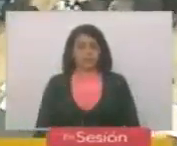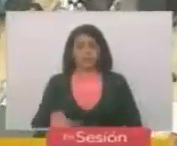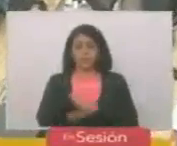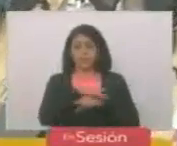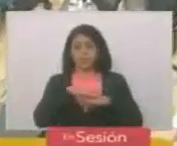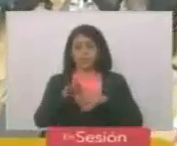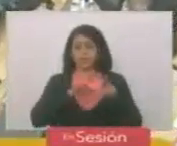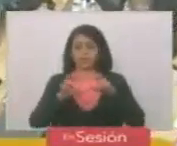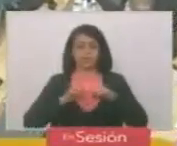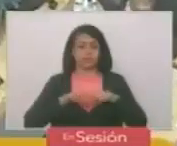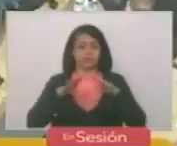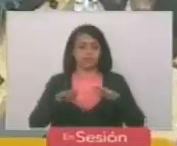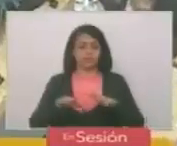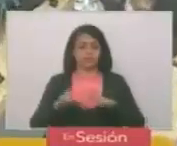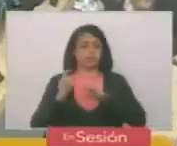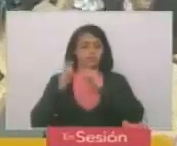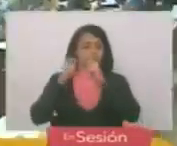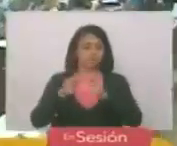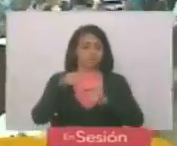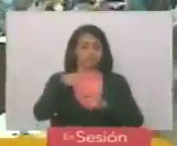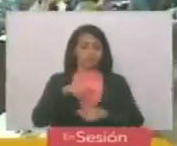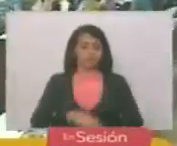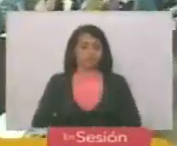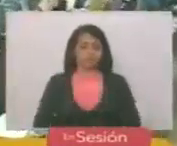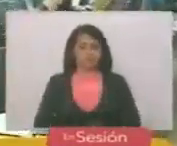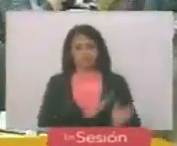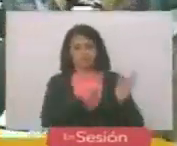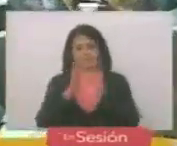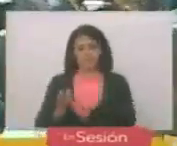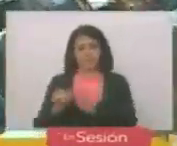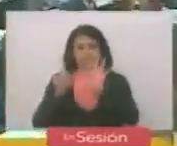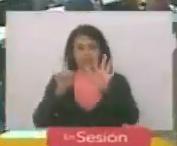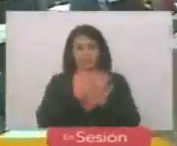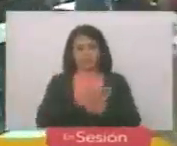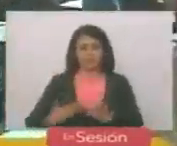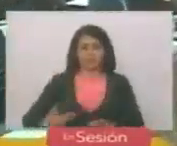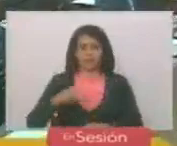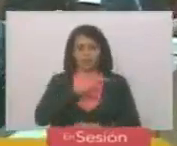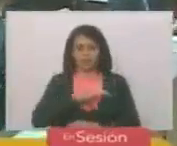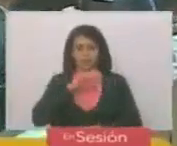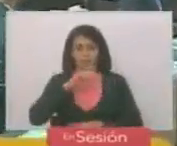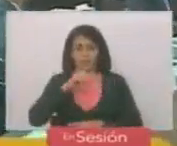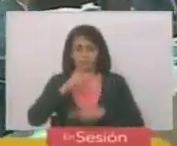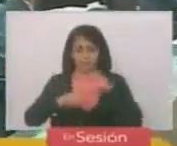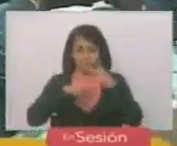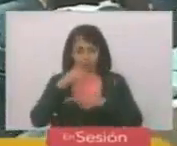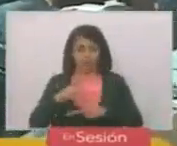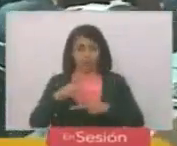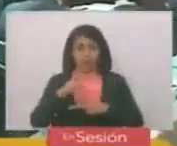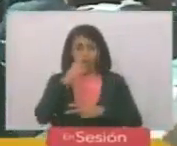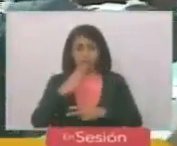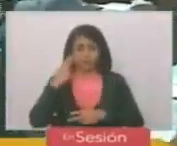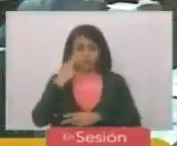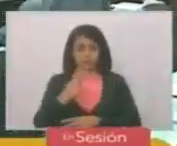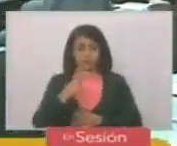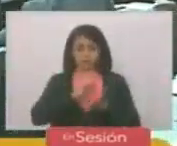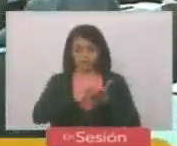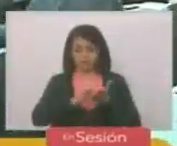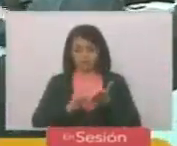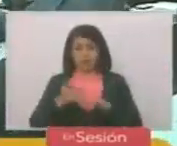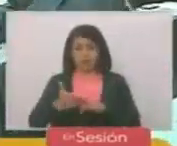canciller está designado. Vamos a diferir el punto 6. El presidente de la Comisión de Política Interior se compromete a presentar una redacción antes